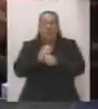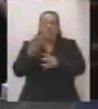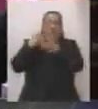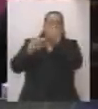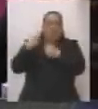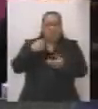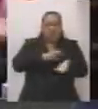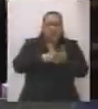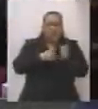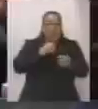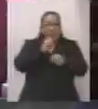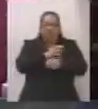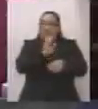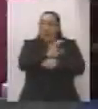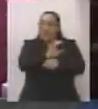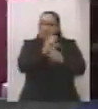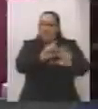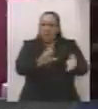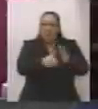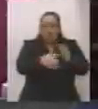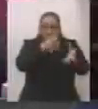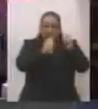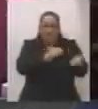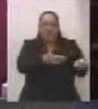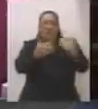ejemplo, de subsidios que puedan,